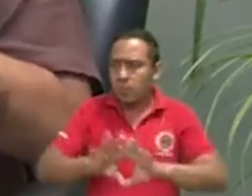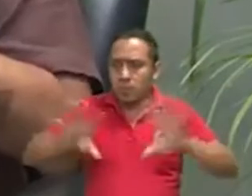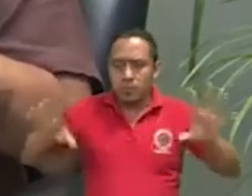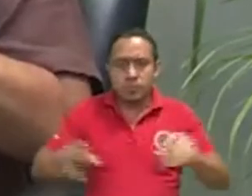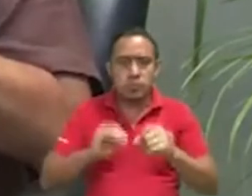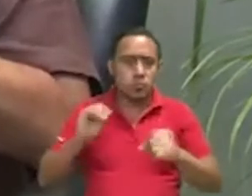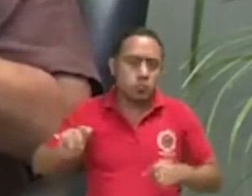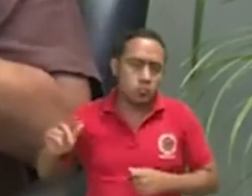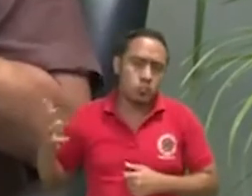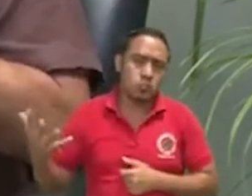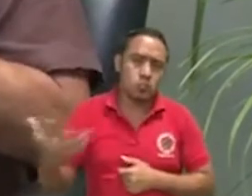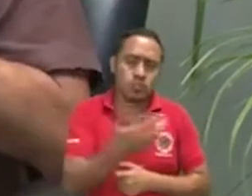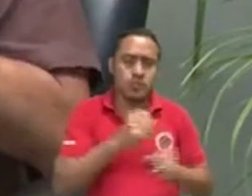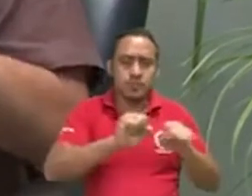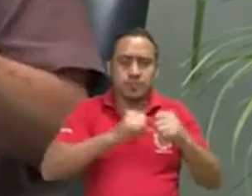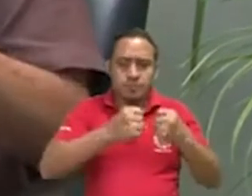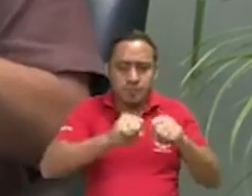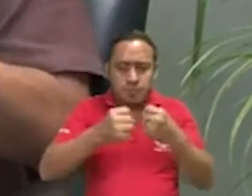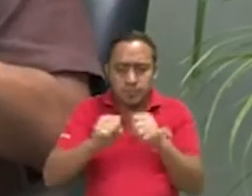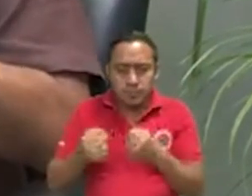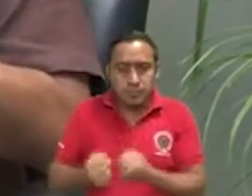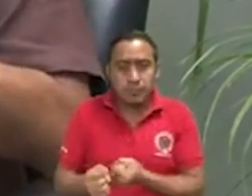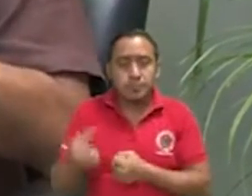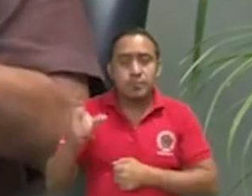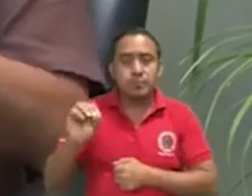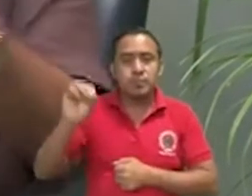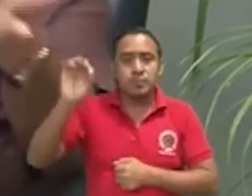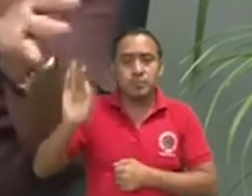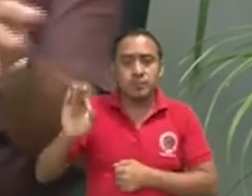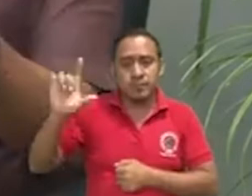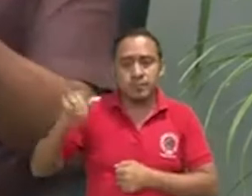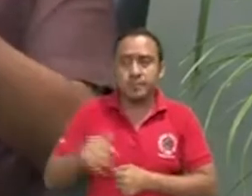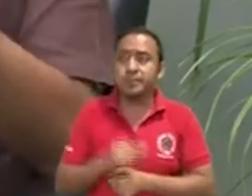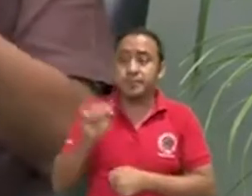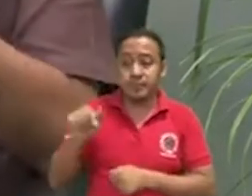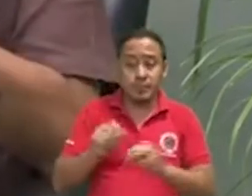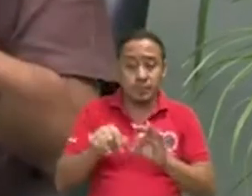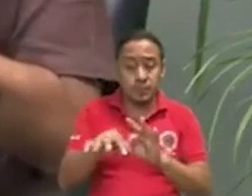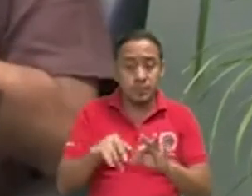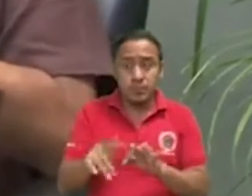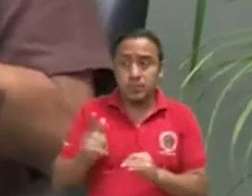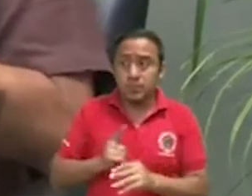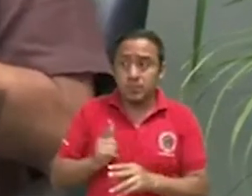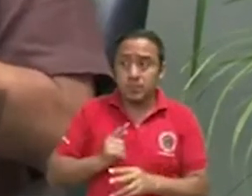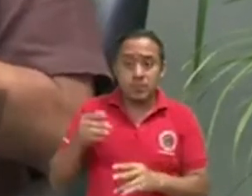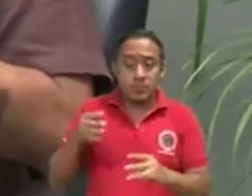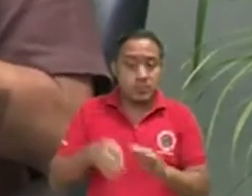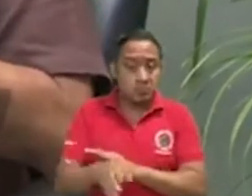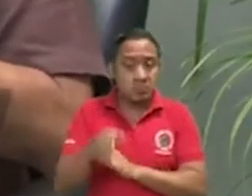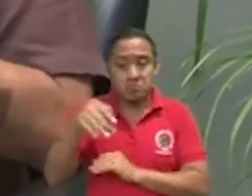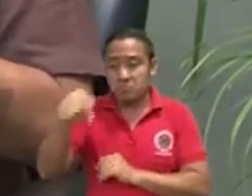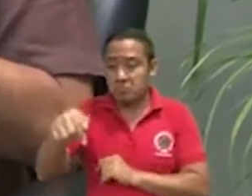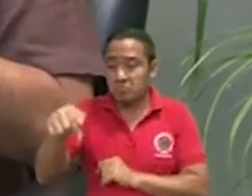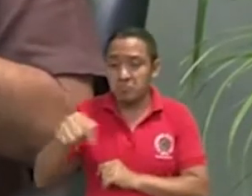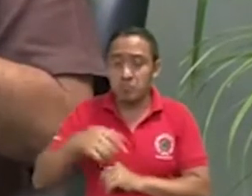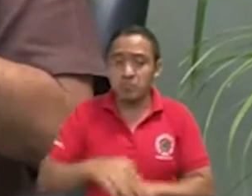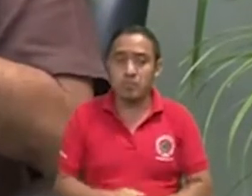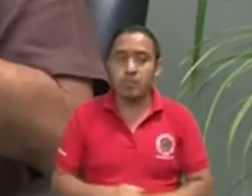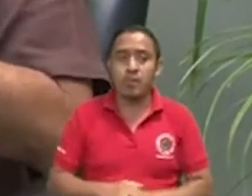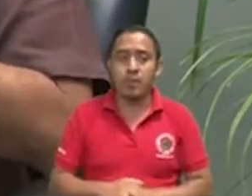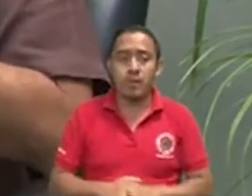las asociaciones civiles sin fines de lucro. Sí, en el Departamento de Registro y Control usted va a tener